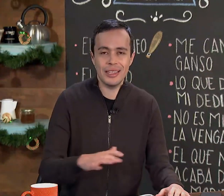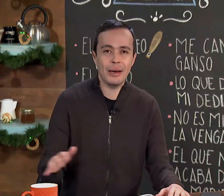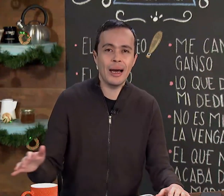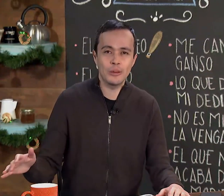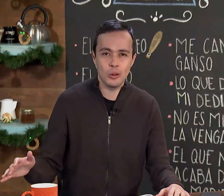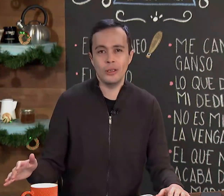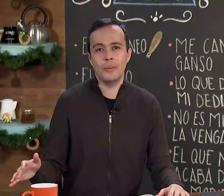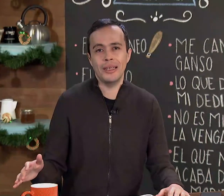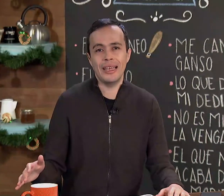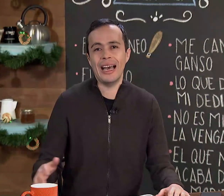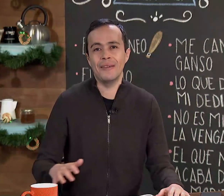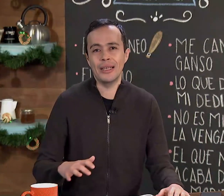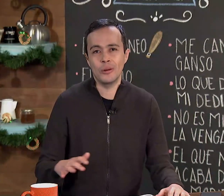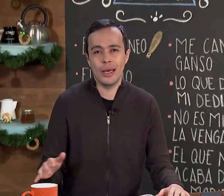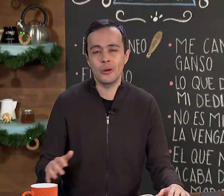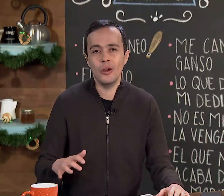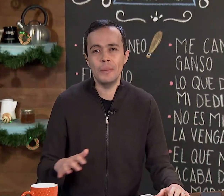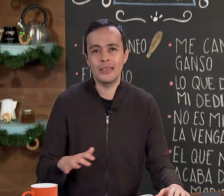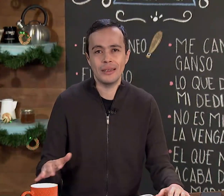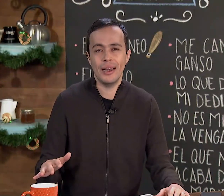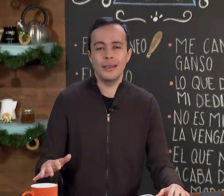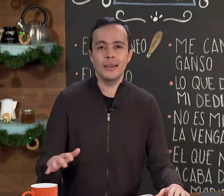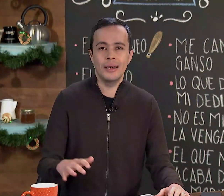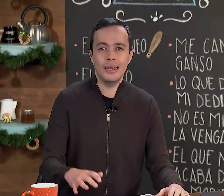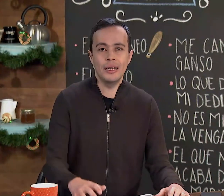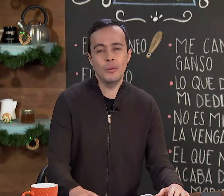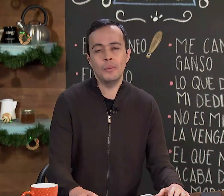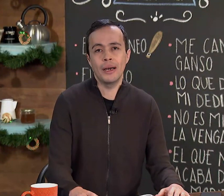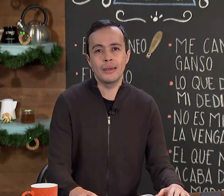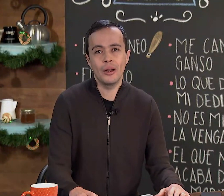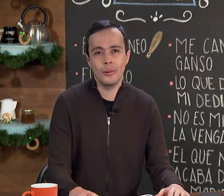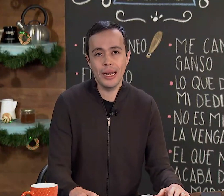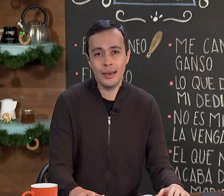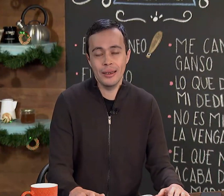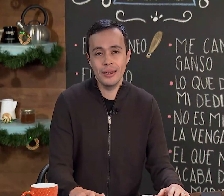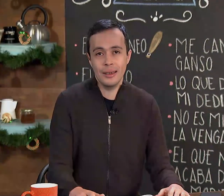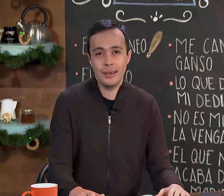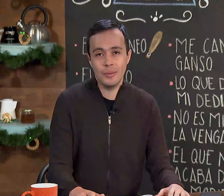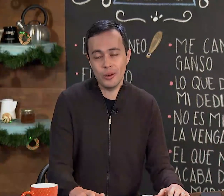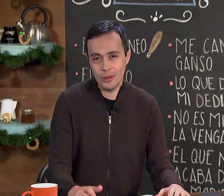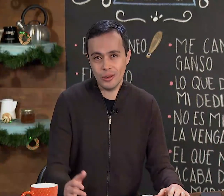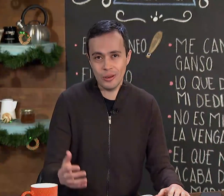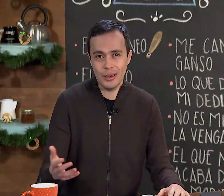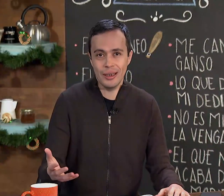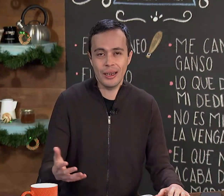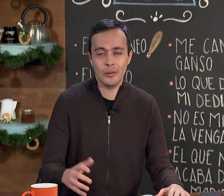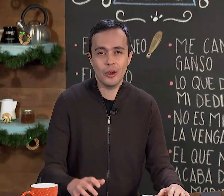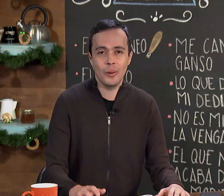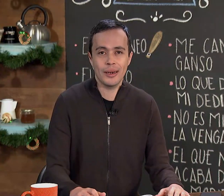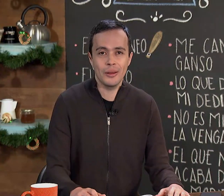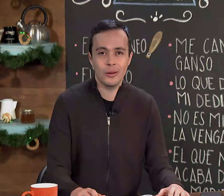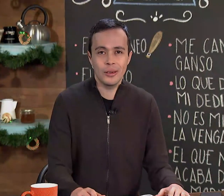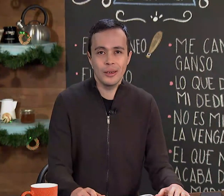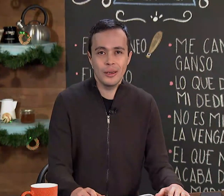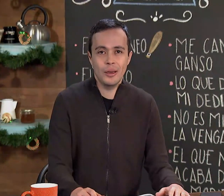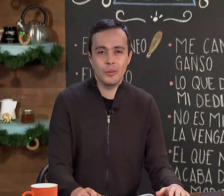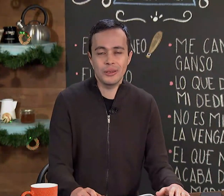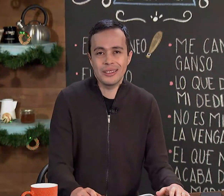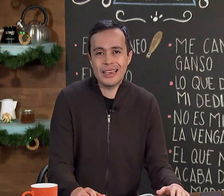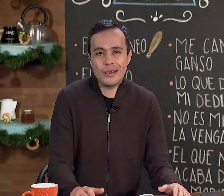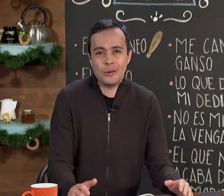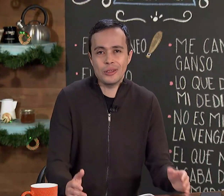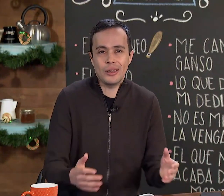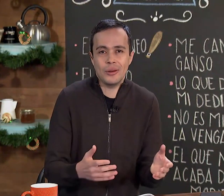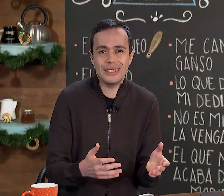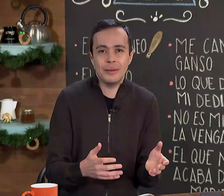El sureste estaba absolutamente abandonado, no aparecía en el mapa neoliberal, y por eso el actual gobernador